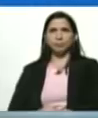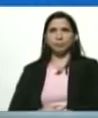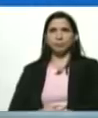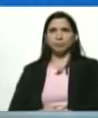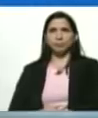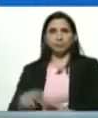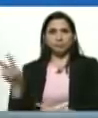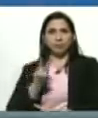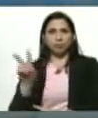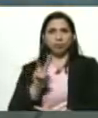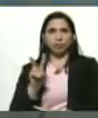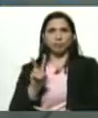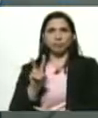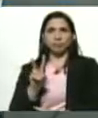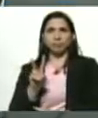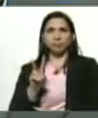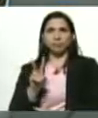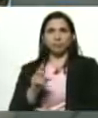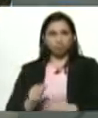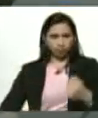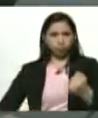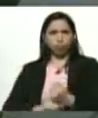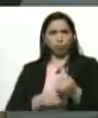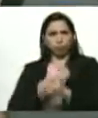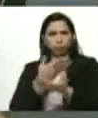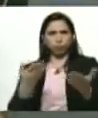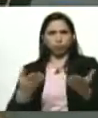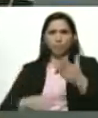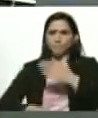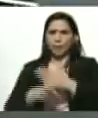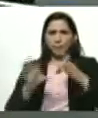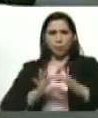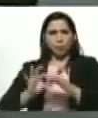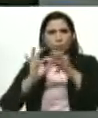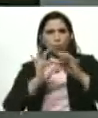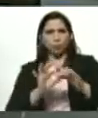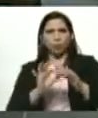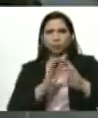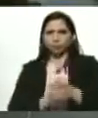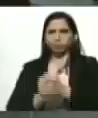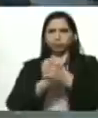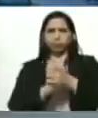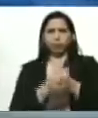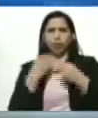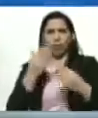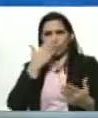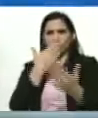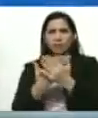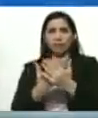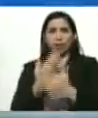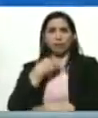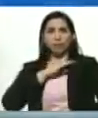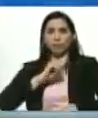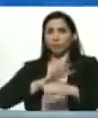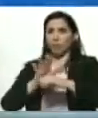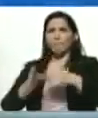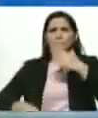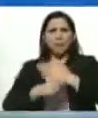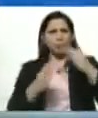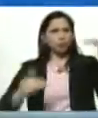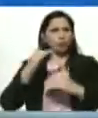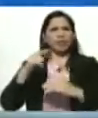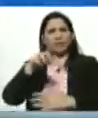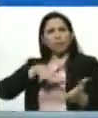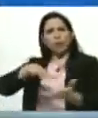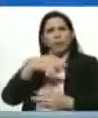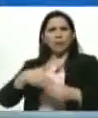venezuela cuenta con tu apoyo vamos juntos unidos como hemos enfrentado el coronavirus vamos a superar este